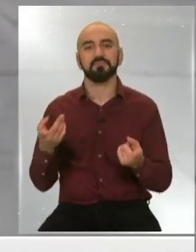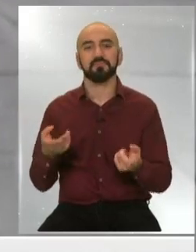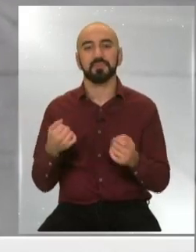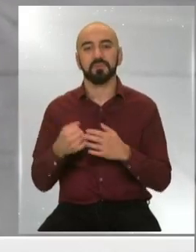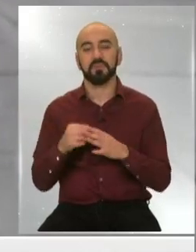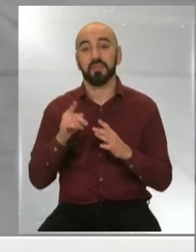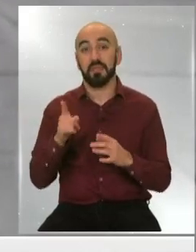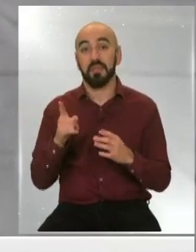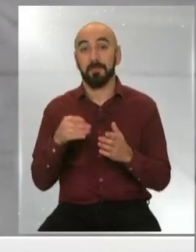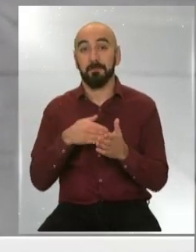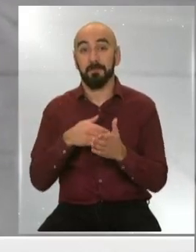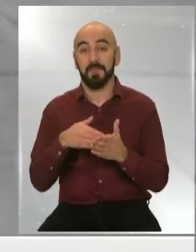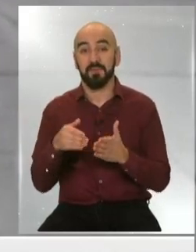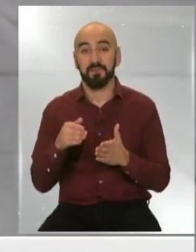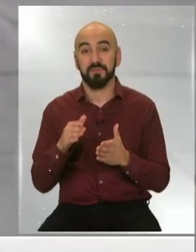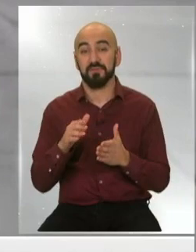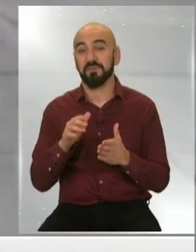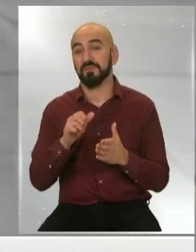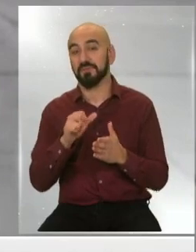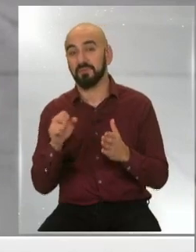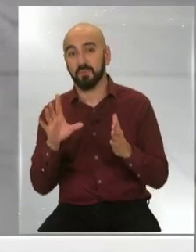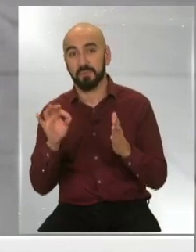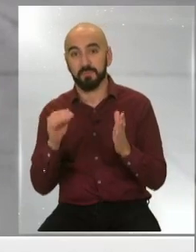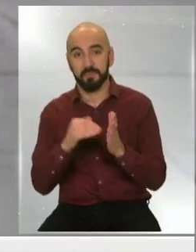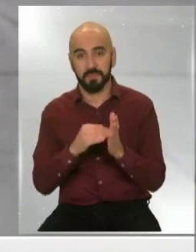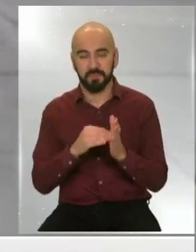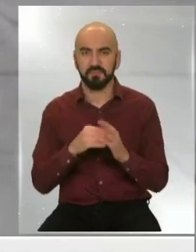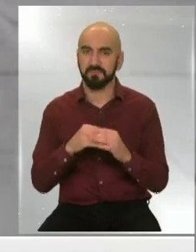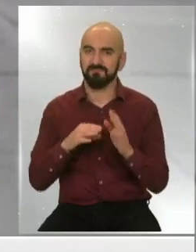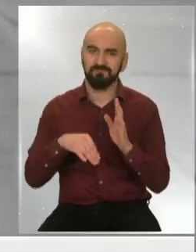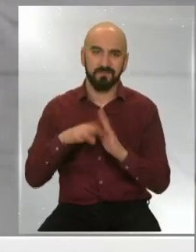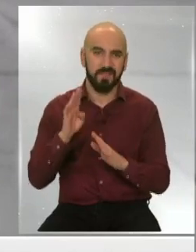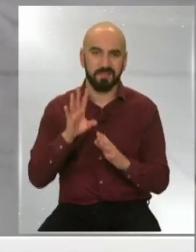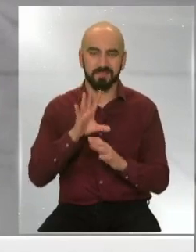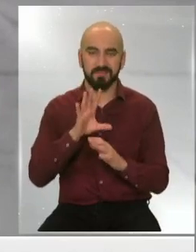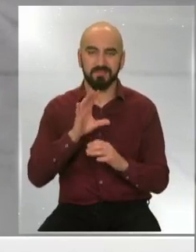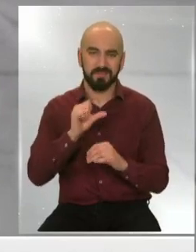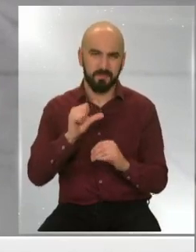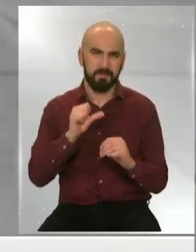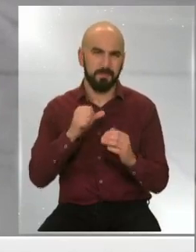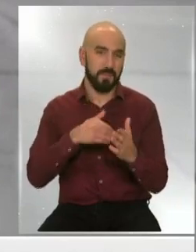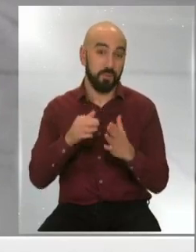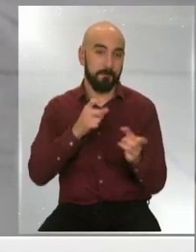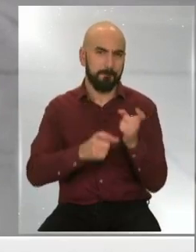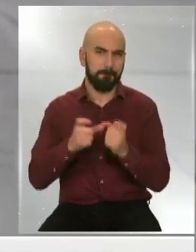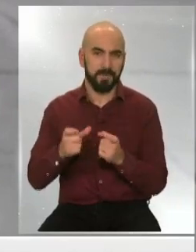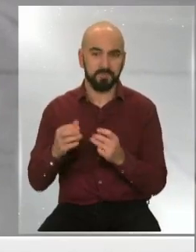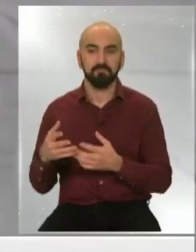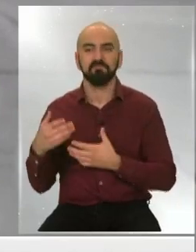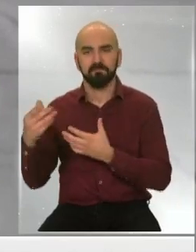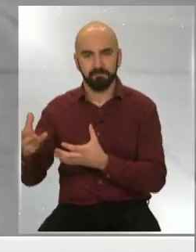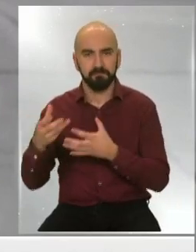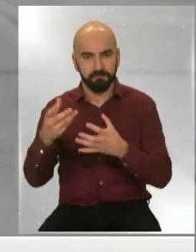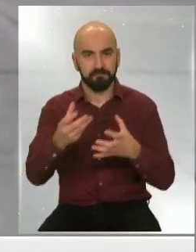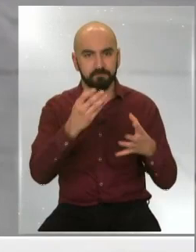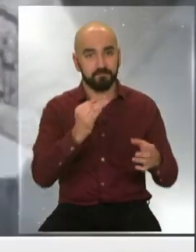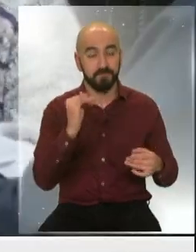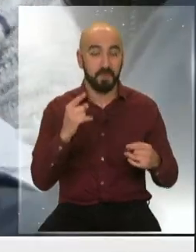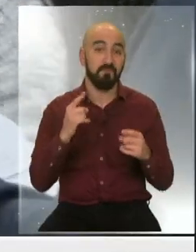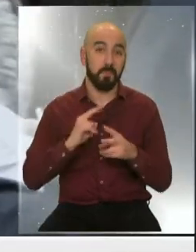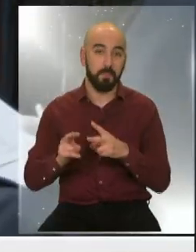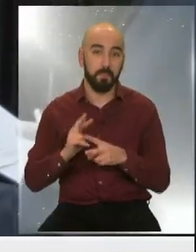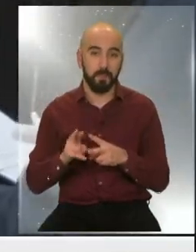1.650.000 hogares, que son más de 6 millones de personas, vamos a llegar, pero lo vamos a hacer lo antes